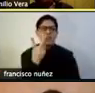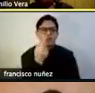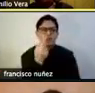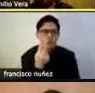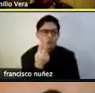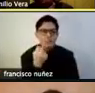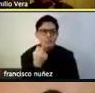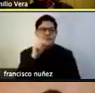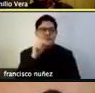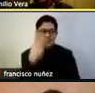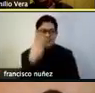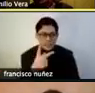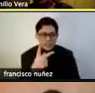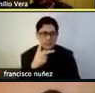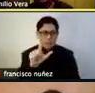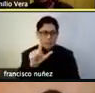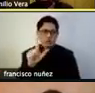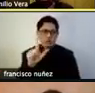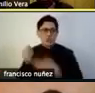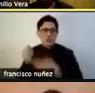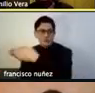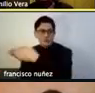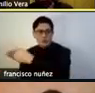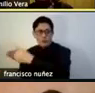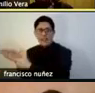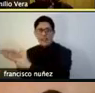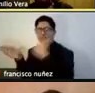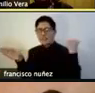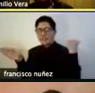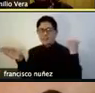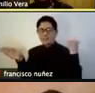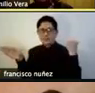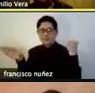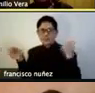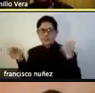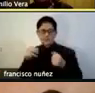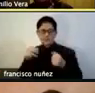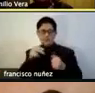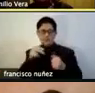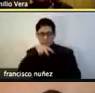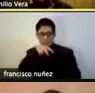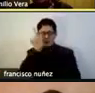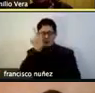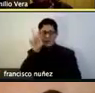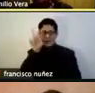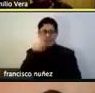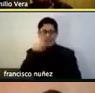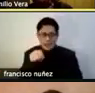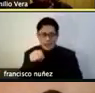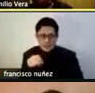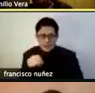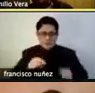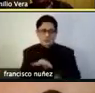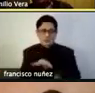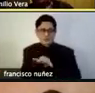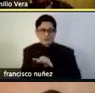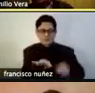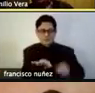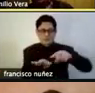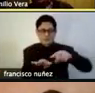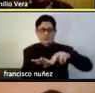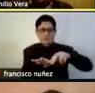Y aquí una vista un poco más hacia arriba, aquí está la fuente, bien separada del barco, y aquí se produce